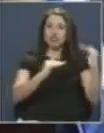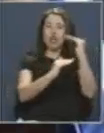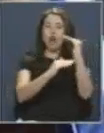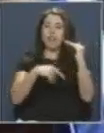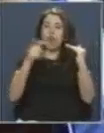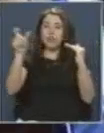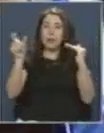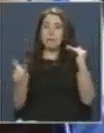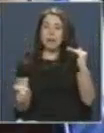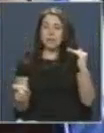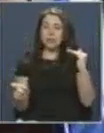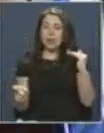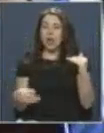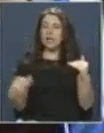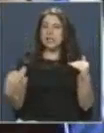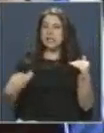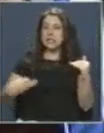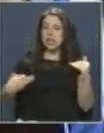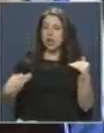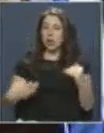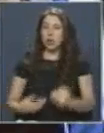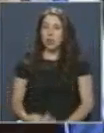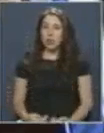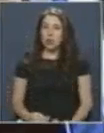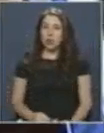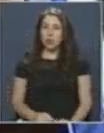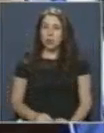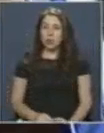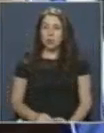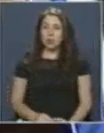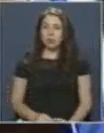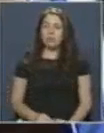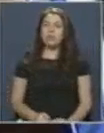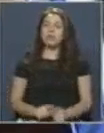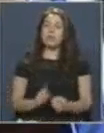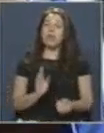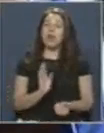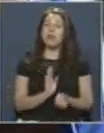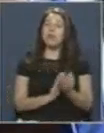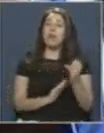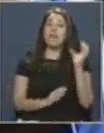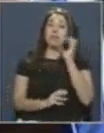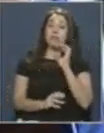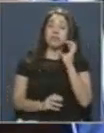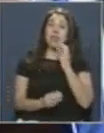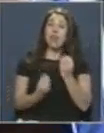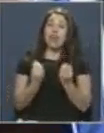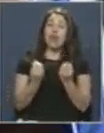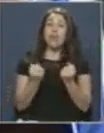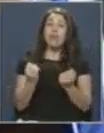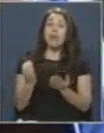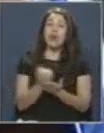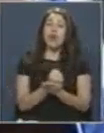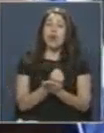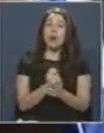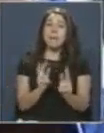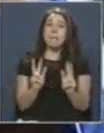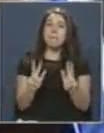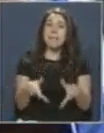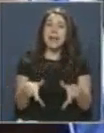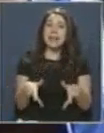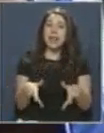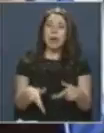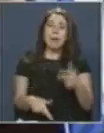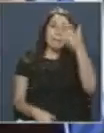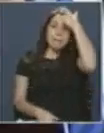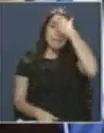es probablemente una nueva búsqueda de cómo lograr las metas personales